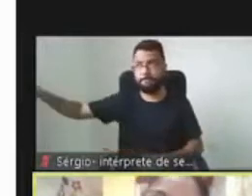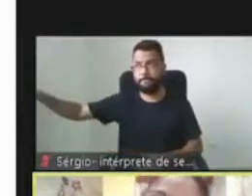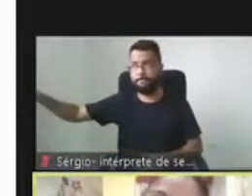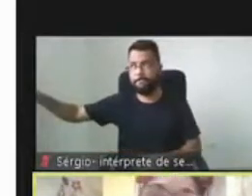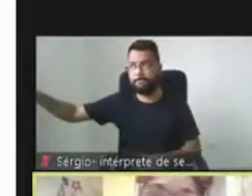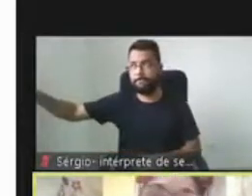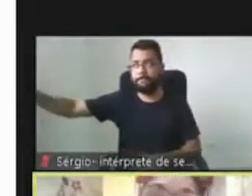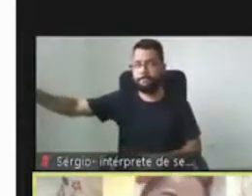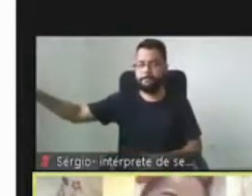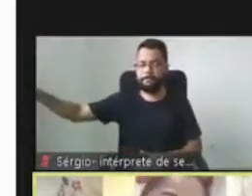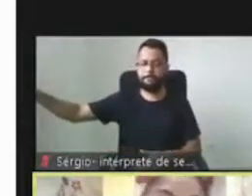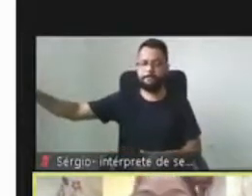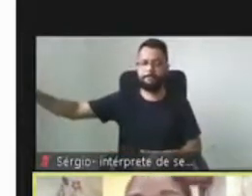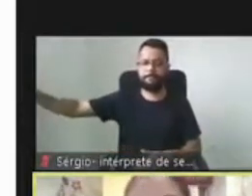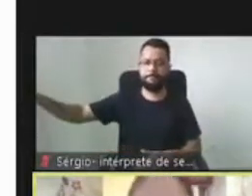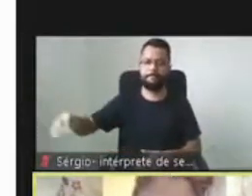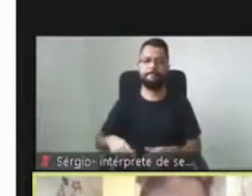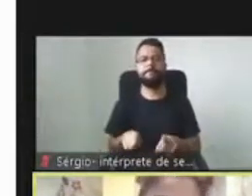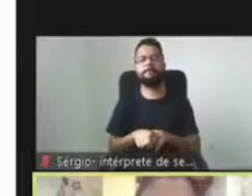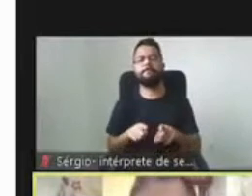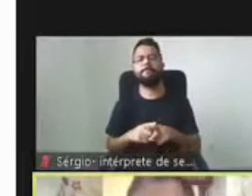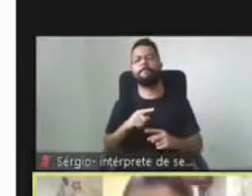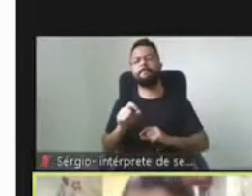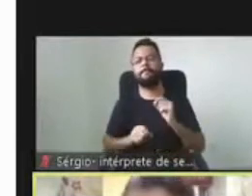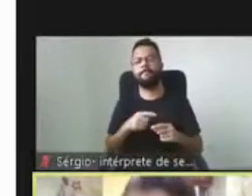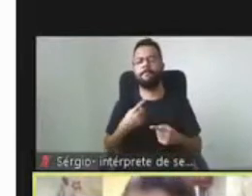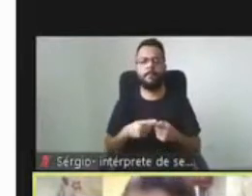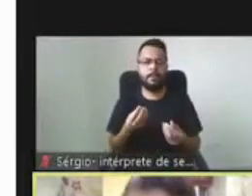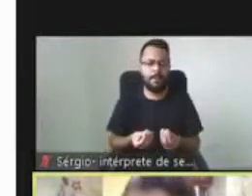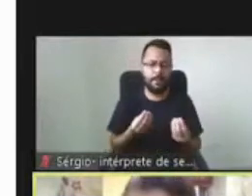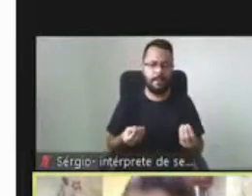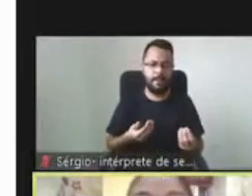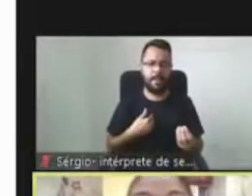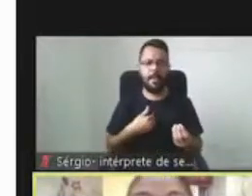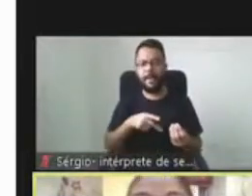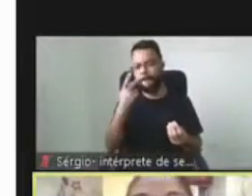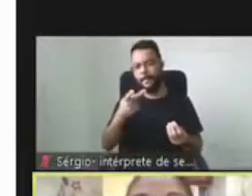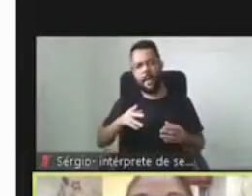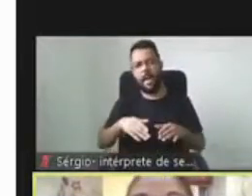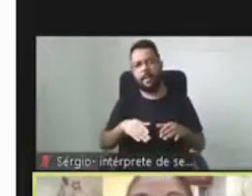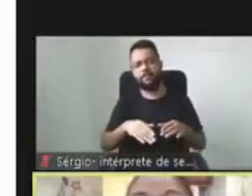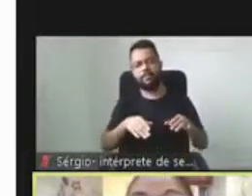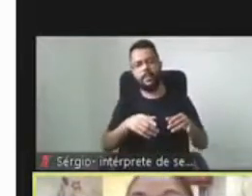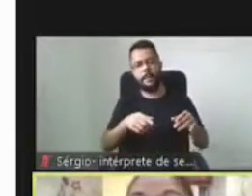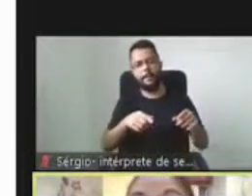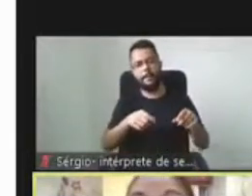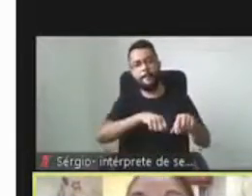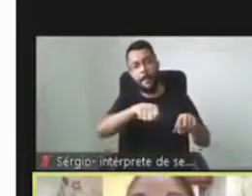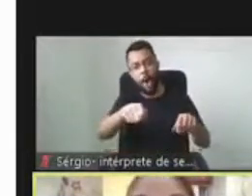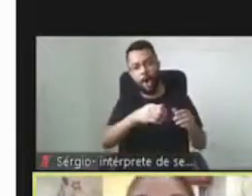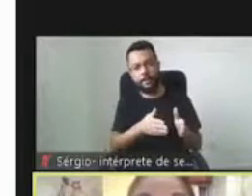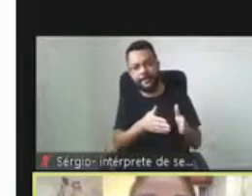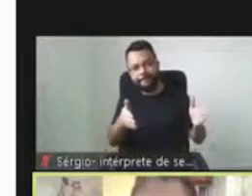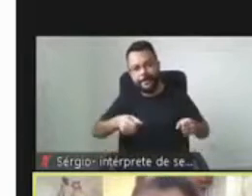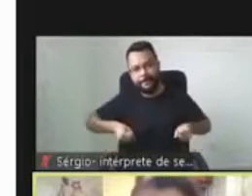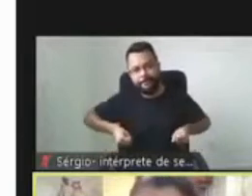rampas, que si las puertas para aquellas personas que necesiten las sillas de ruedas, hasta la accesibilidad para